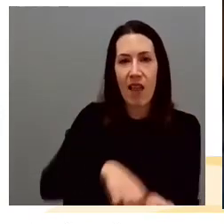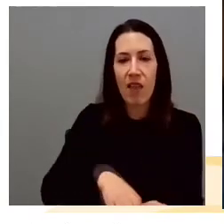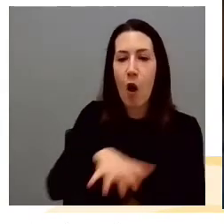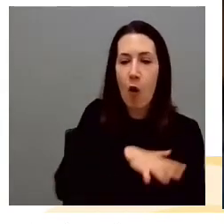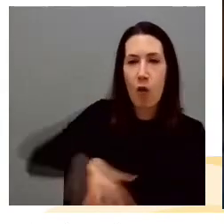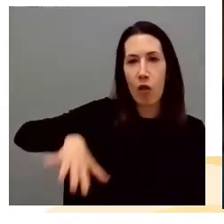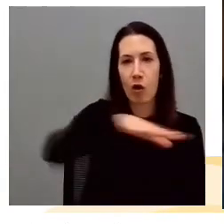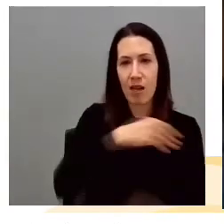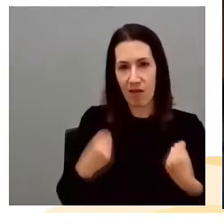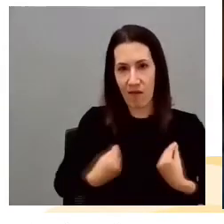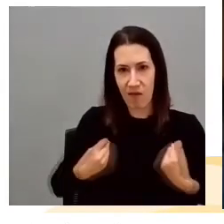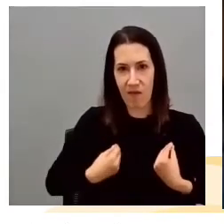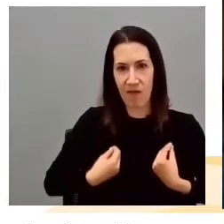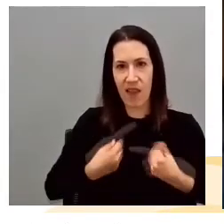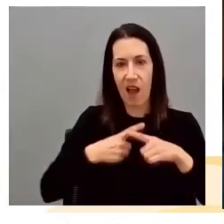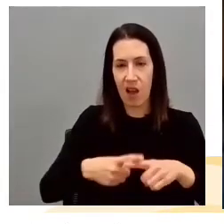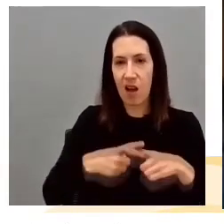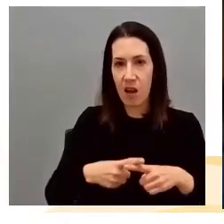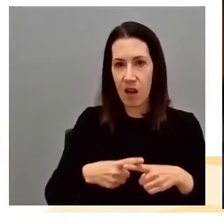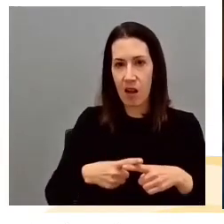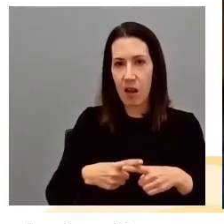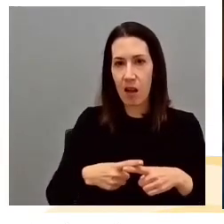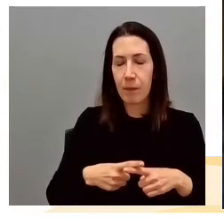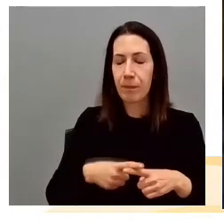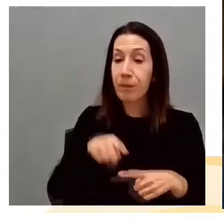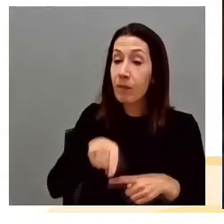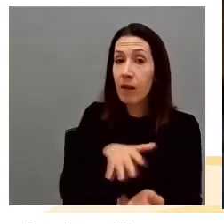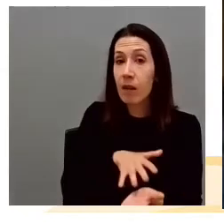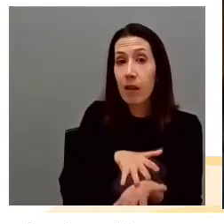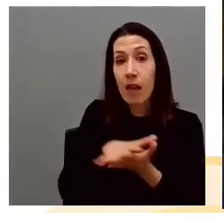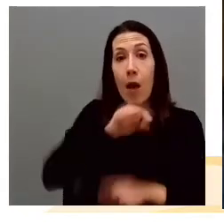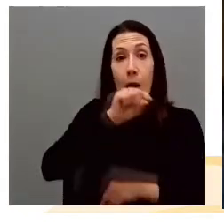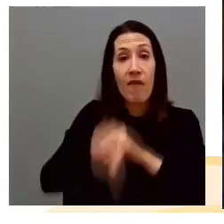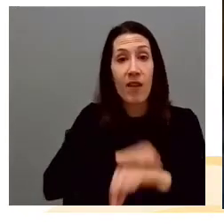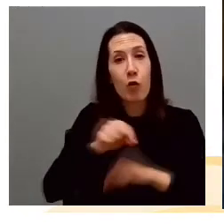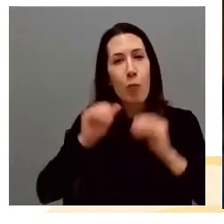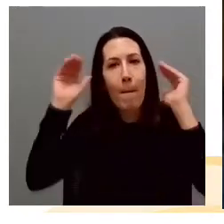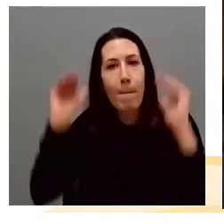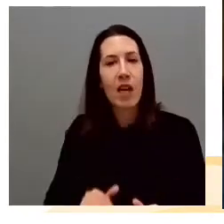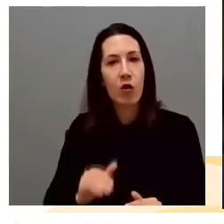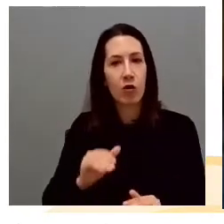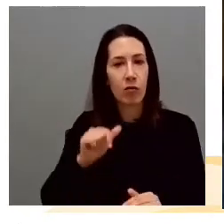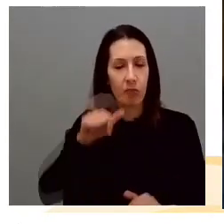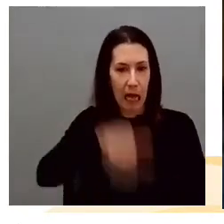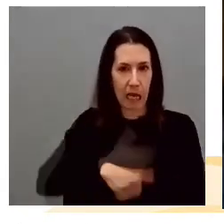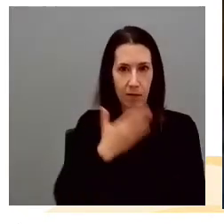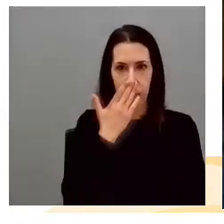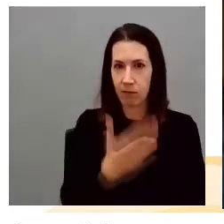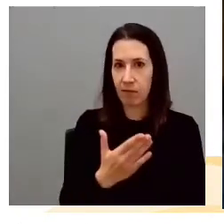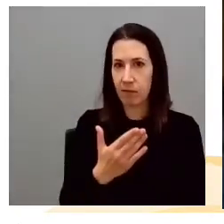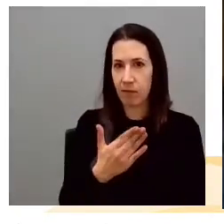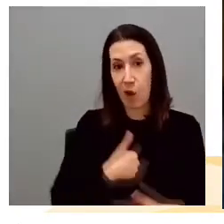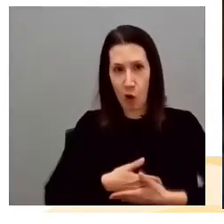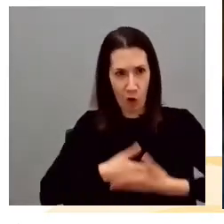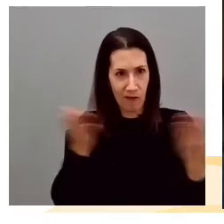colectiva, el impacto del virus ha sido menor? Pues yo aquí creo que lo puedo decir en esta